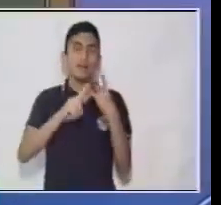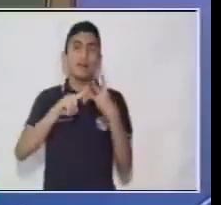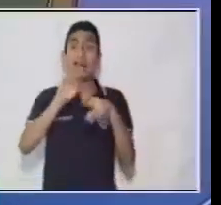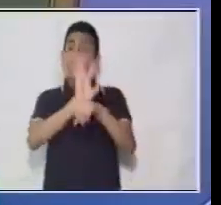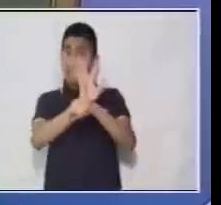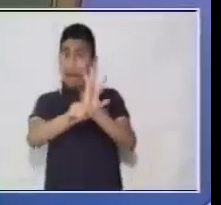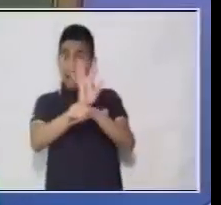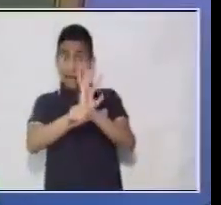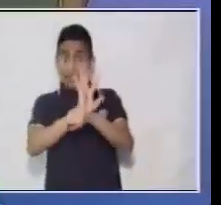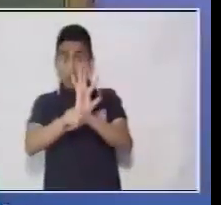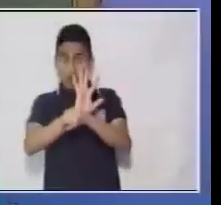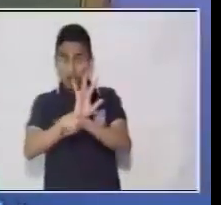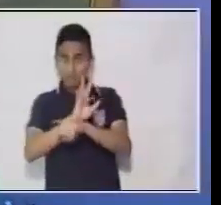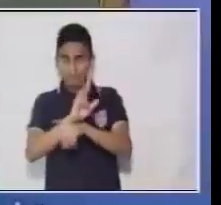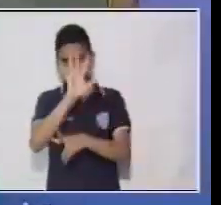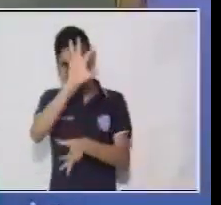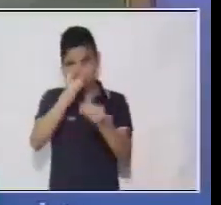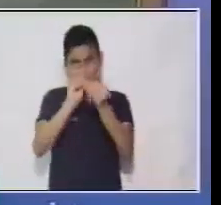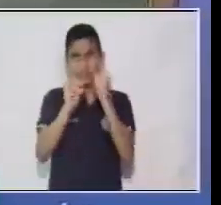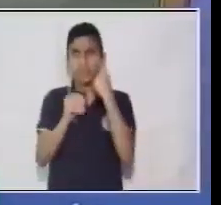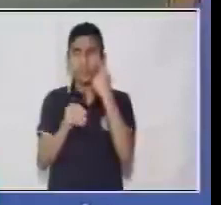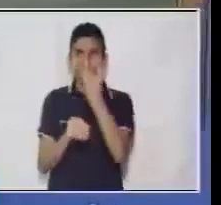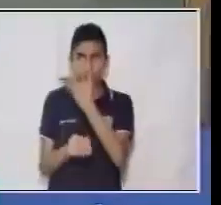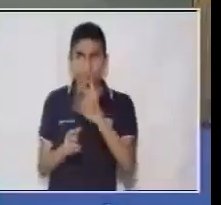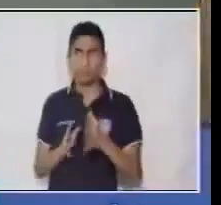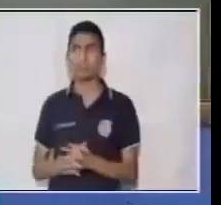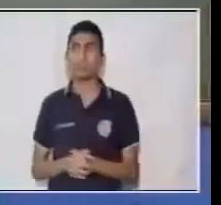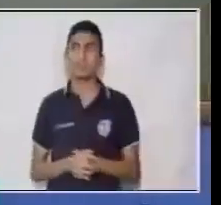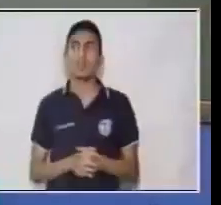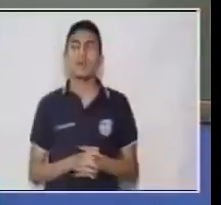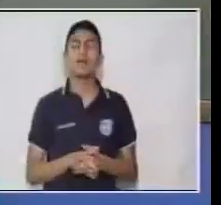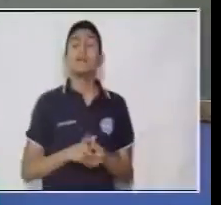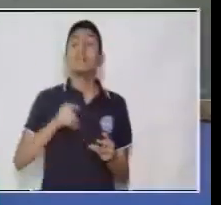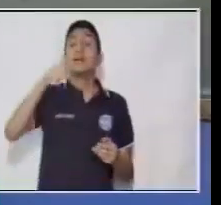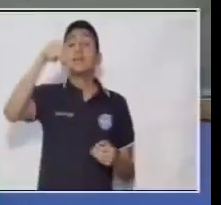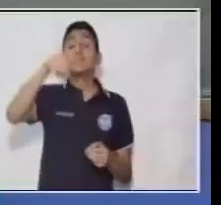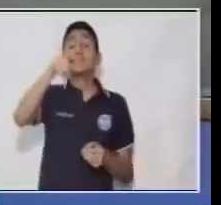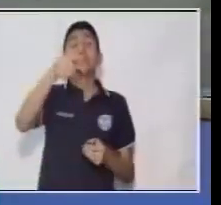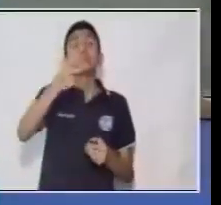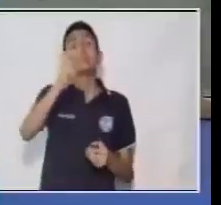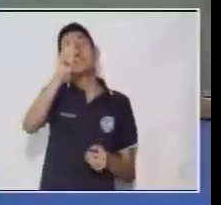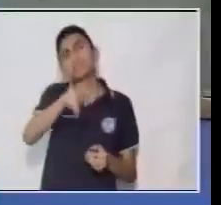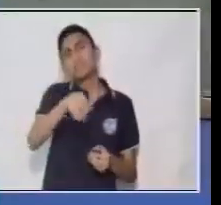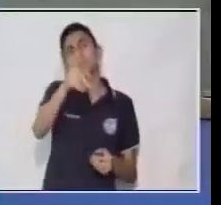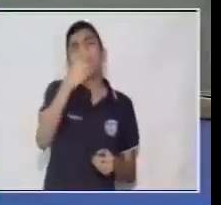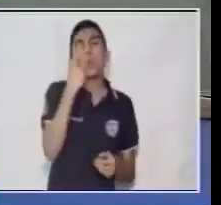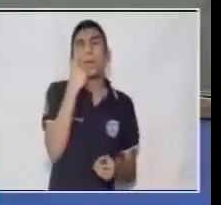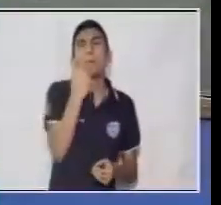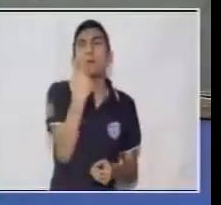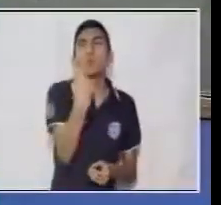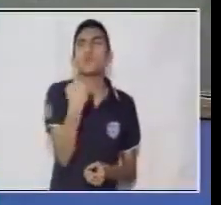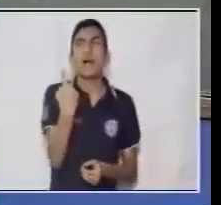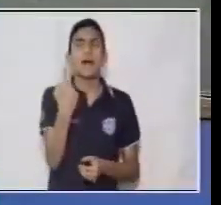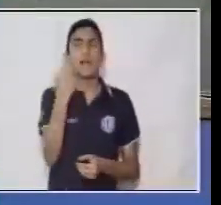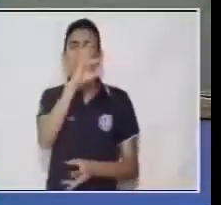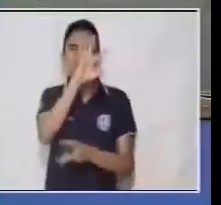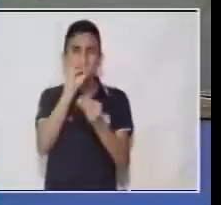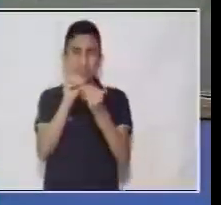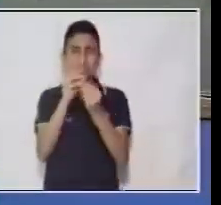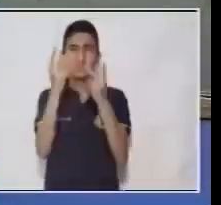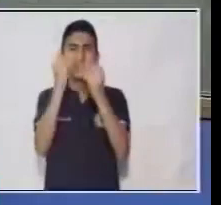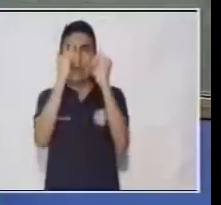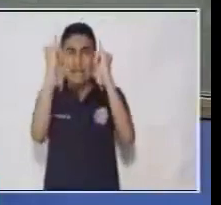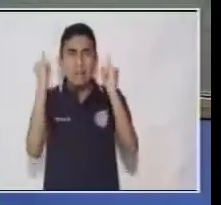televisor. Observa bien. Vamos a buscar todas las imágenes